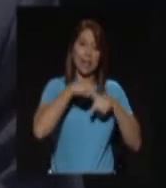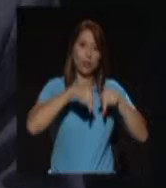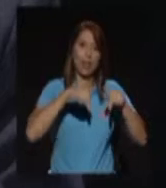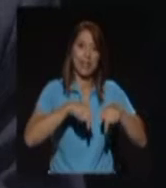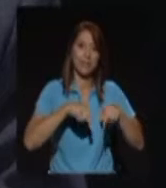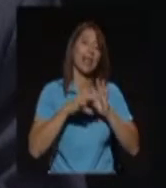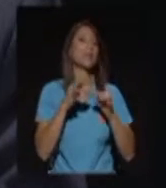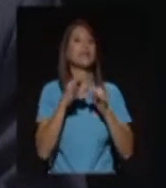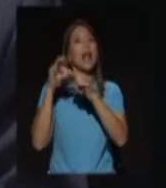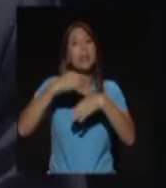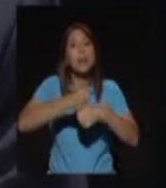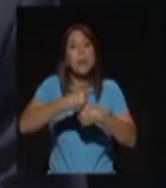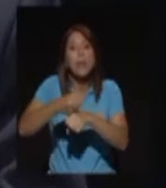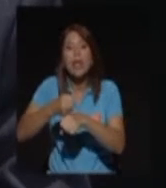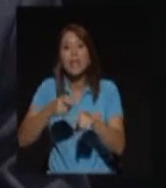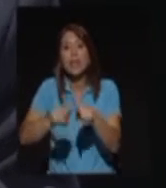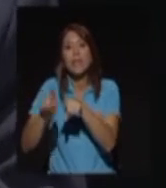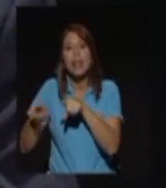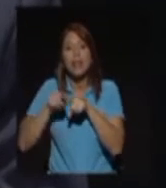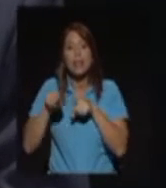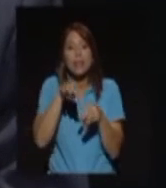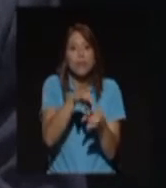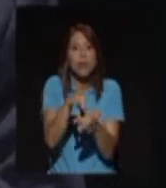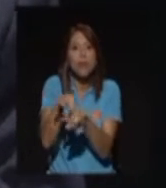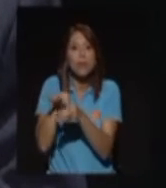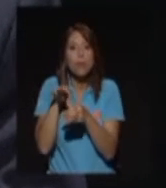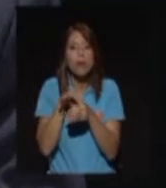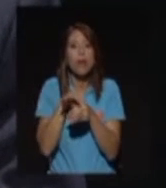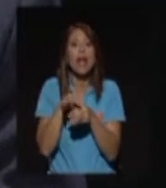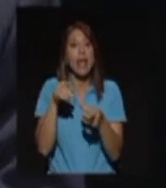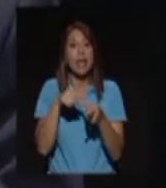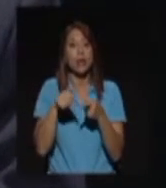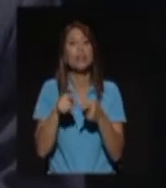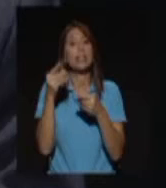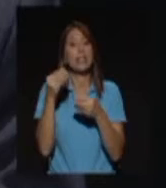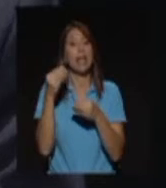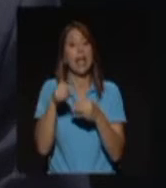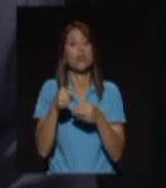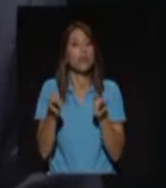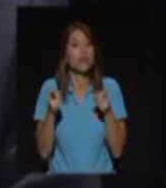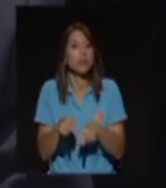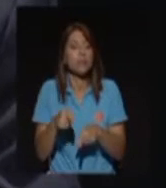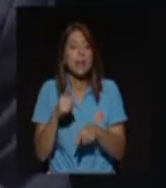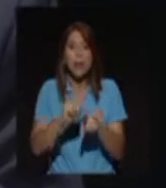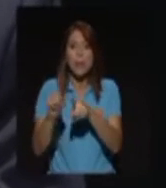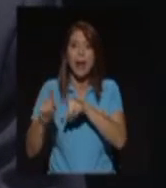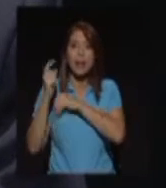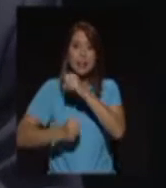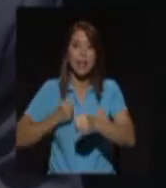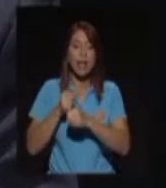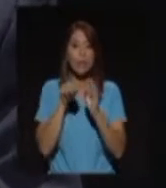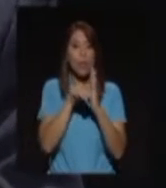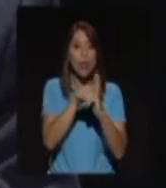productos agrícolas, ¿verdad? Y eso dio lugar a varias décadas, ¿verdad?, en que el modelo agroexportador